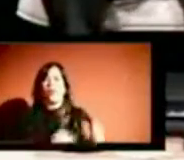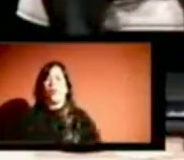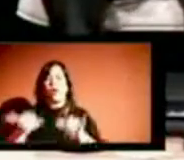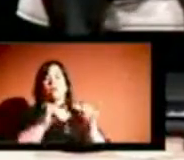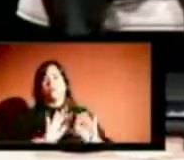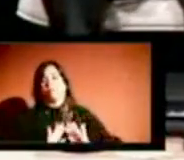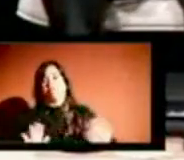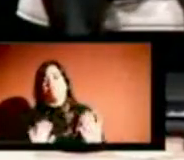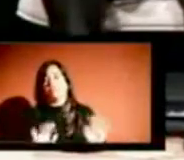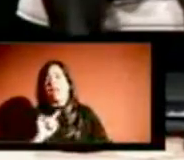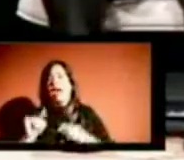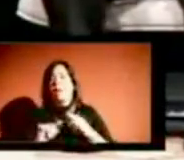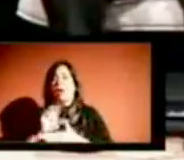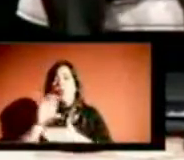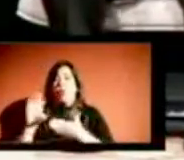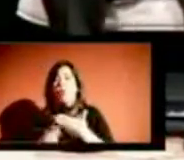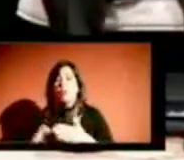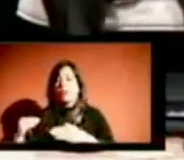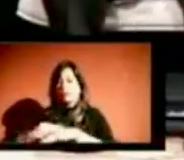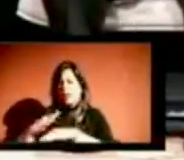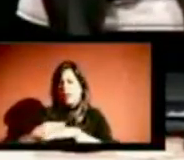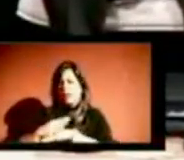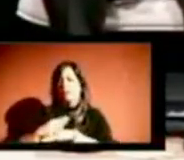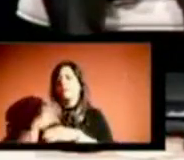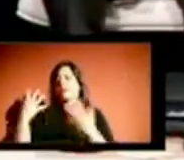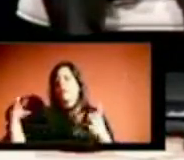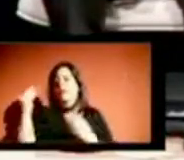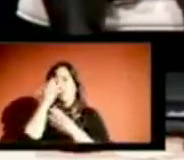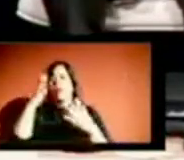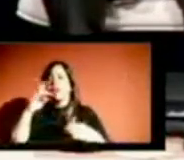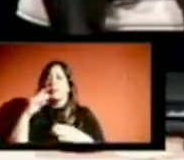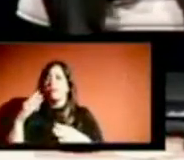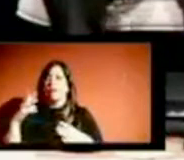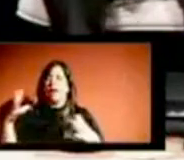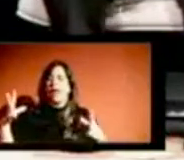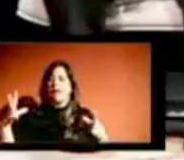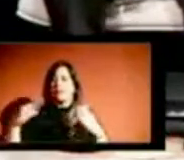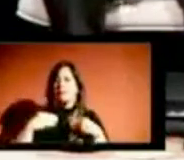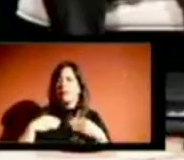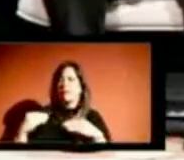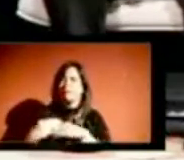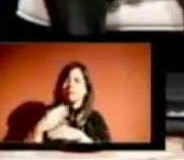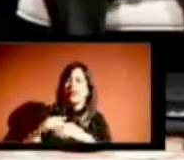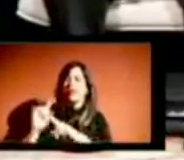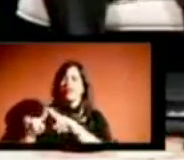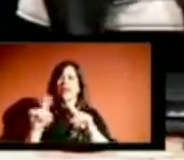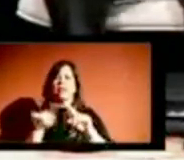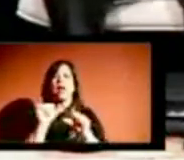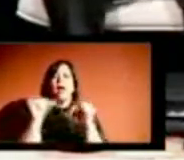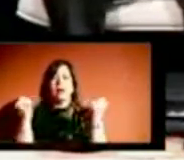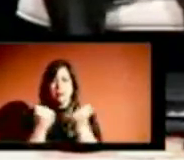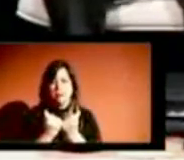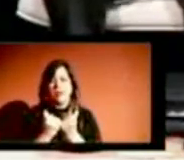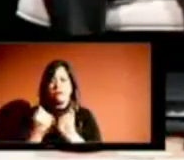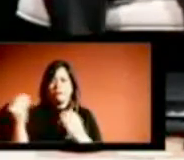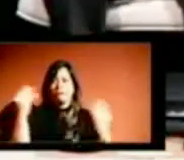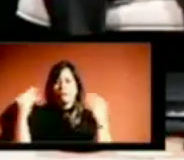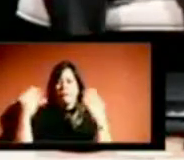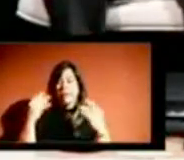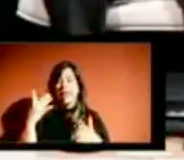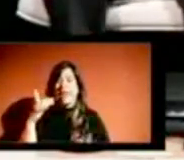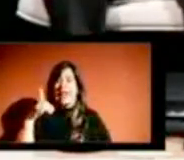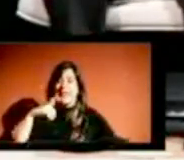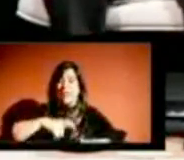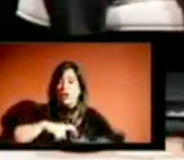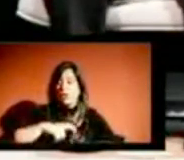cuanto al tema de las costas, ya yo he pedido el asesoramiento a una serie de agencias y en su